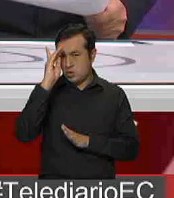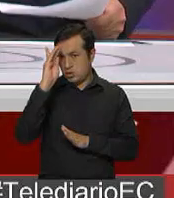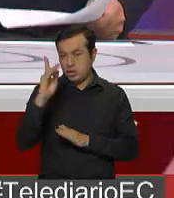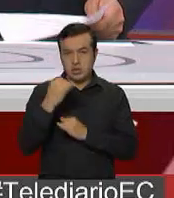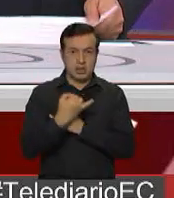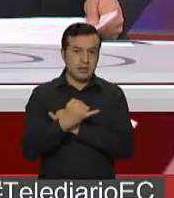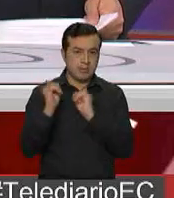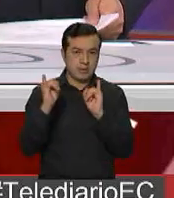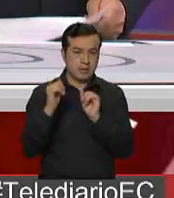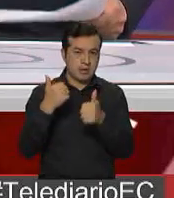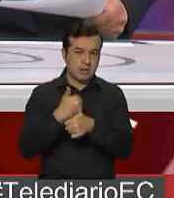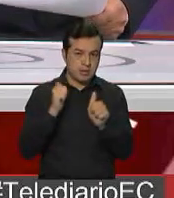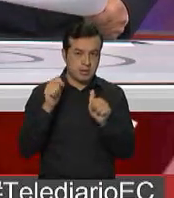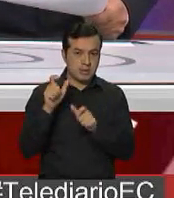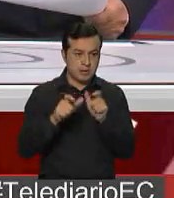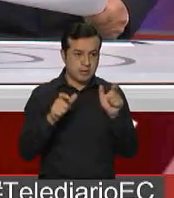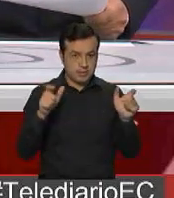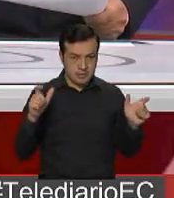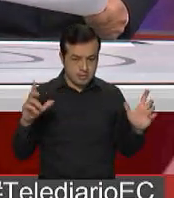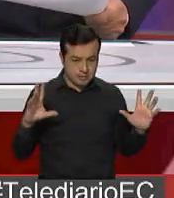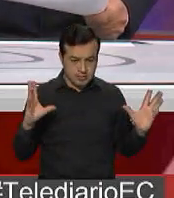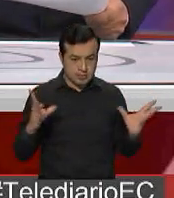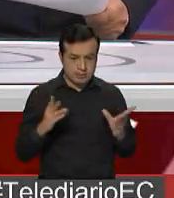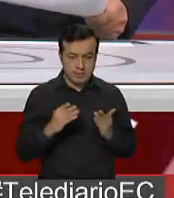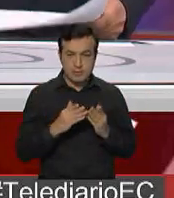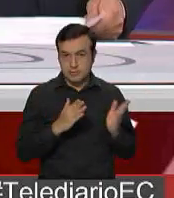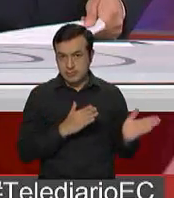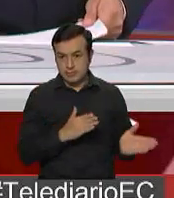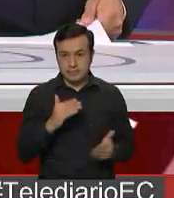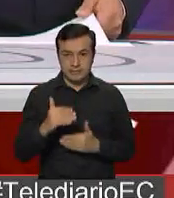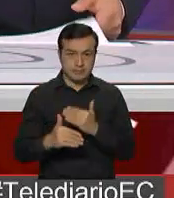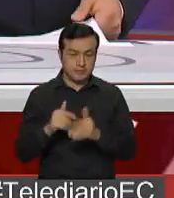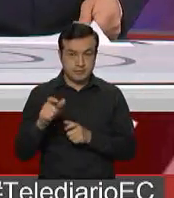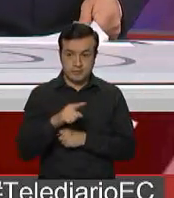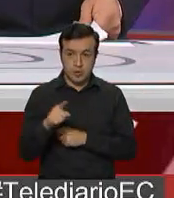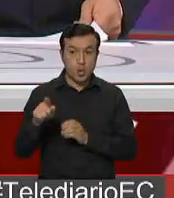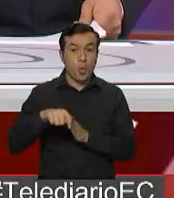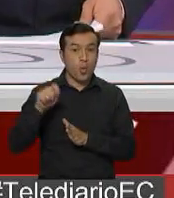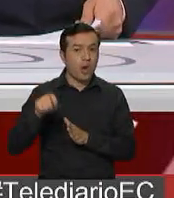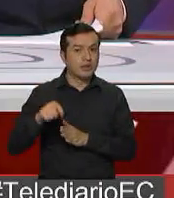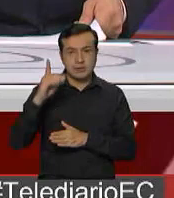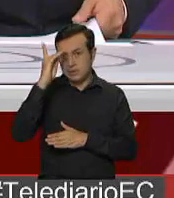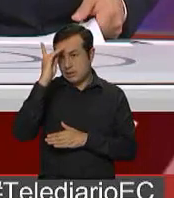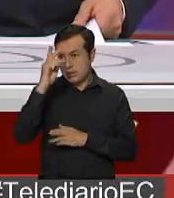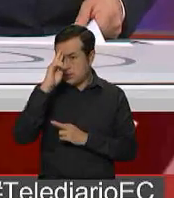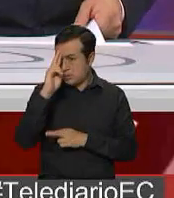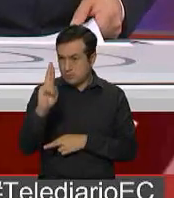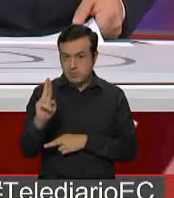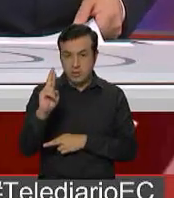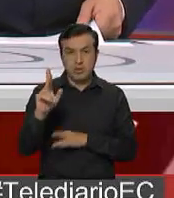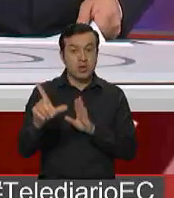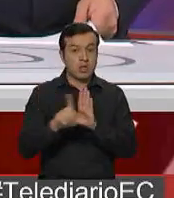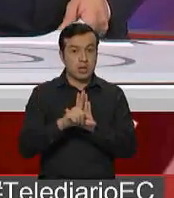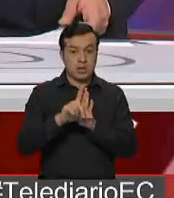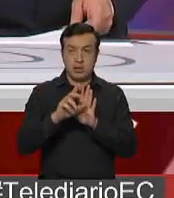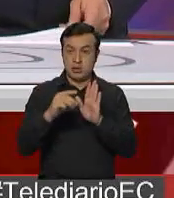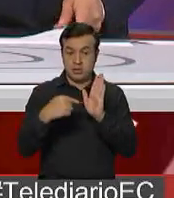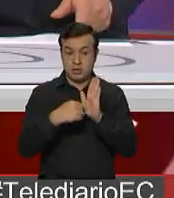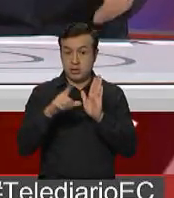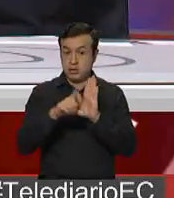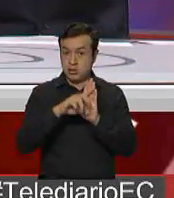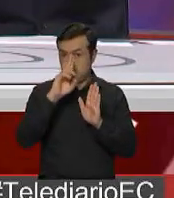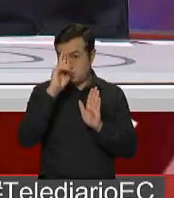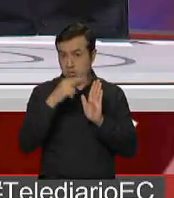los actores del ejercicio judicial, los jueces, el respeto del imperio de la ley finalmente, pero